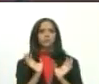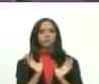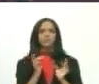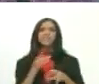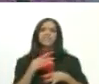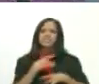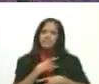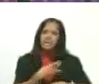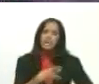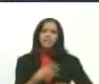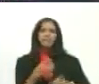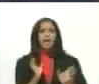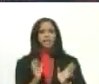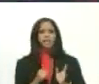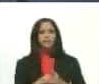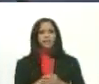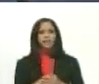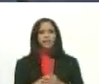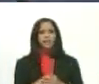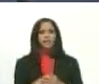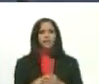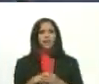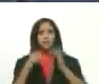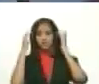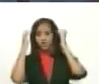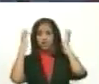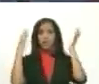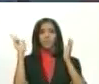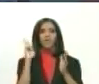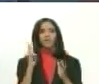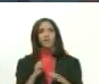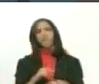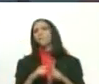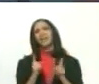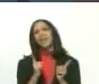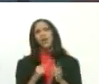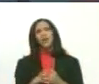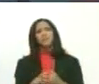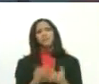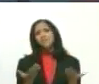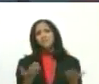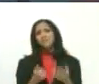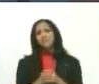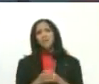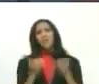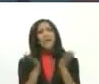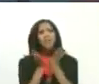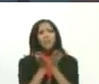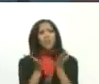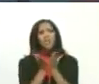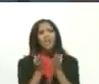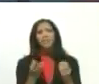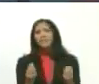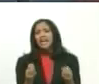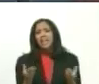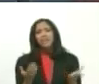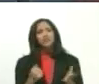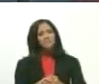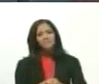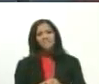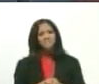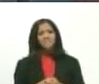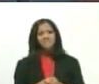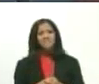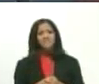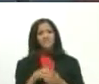interesante y prestigioso intelectual venezolano dijo: pero después de estudiar tanto, chico, te